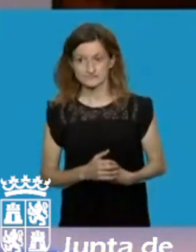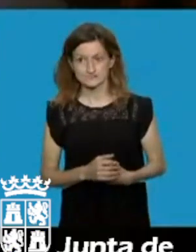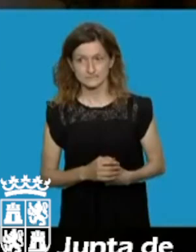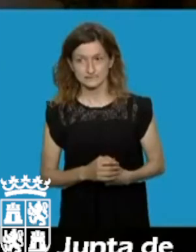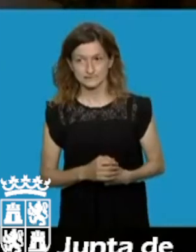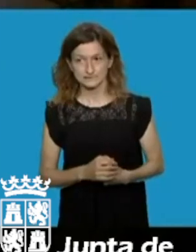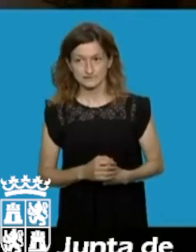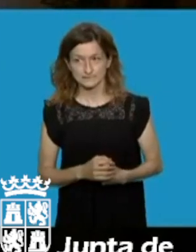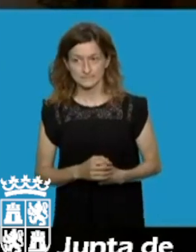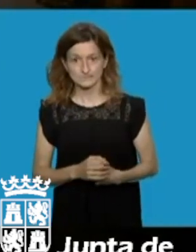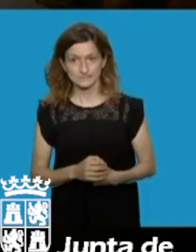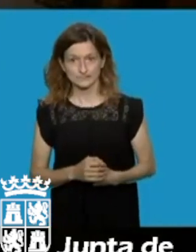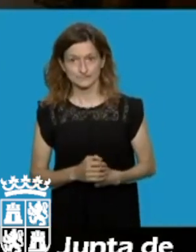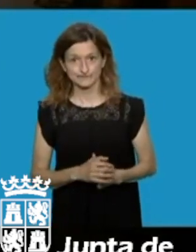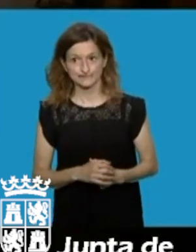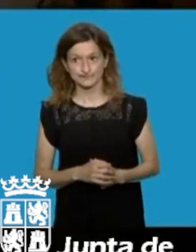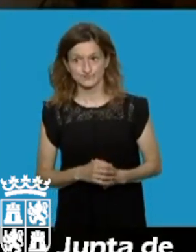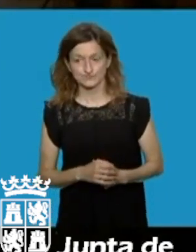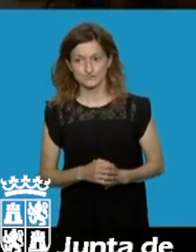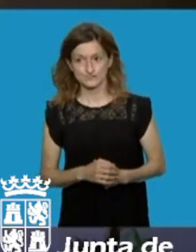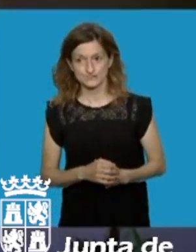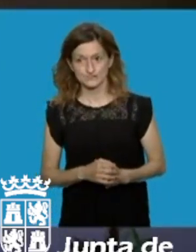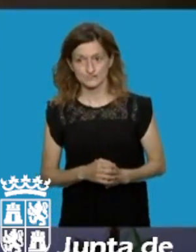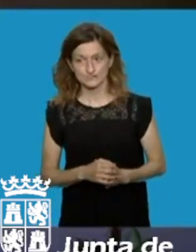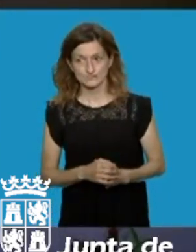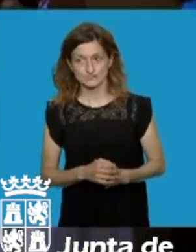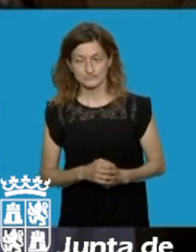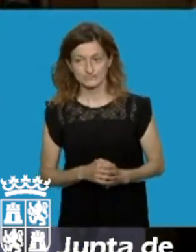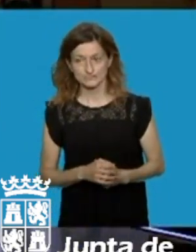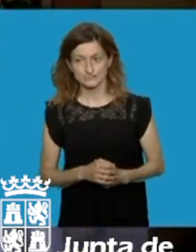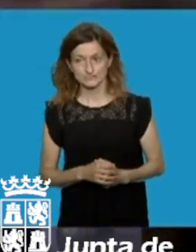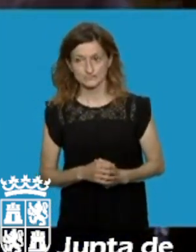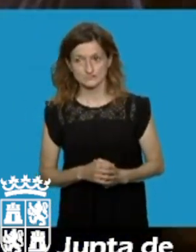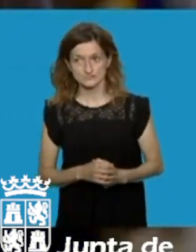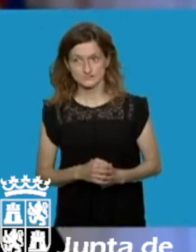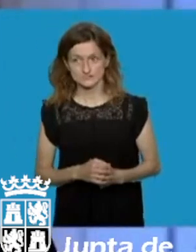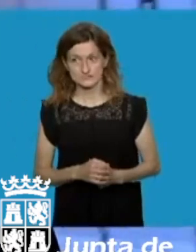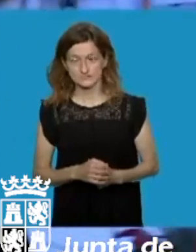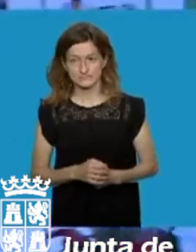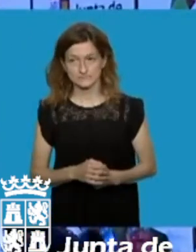¡Vamos!